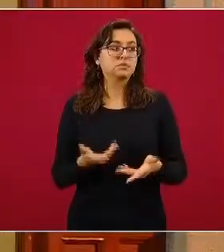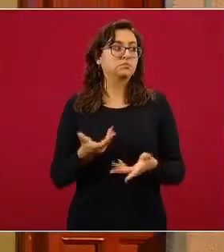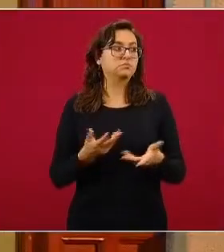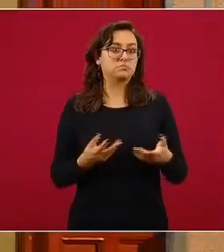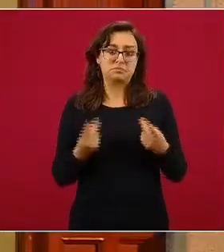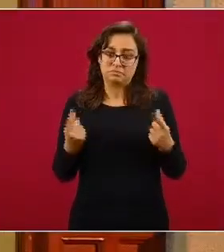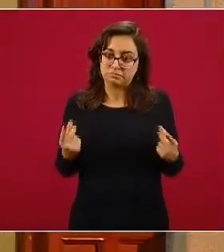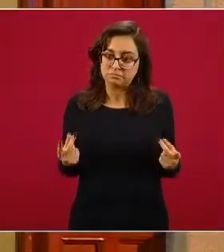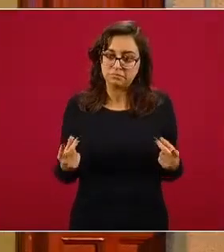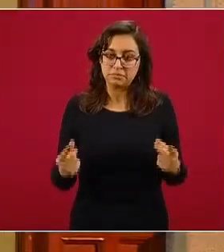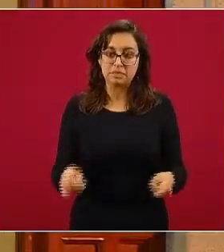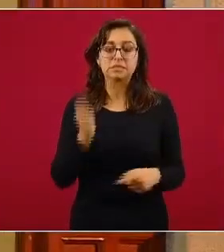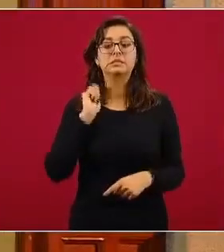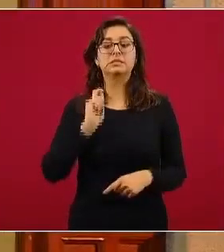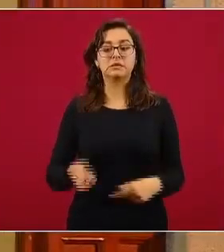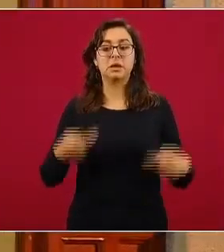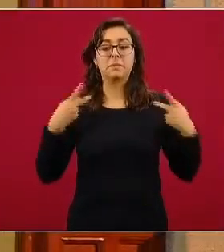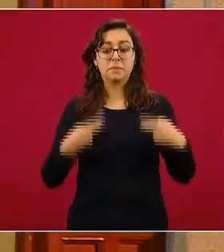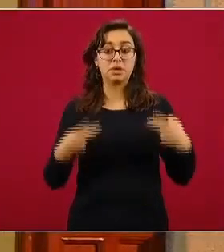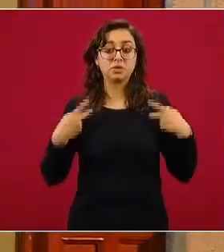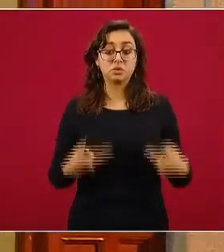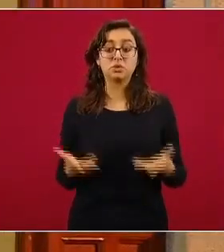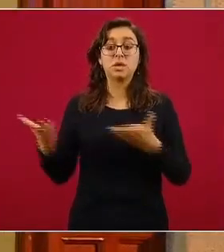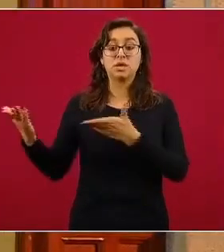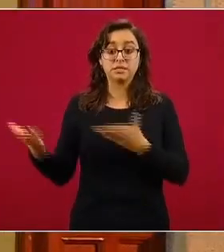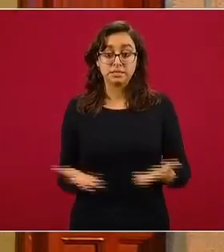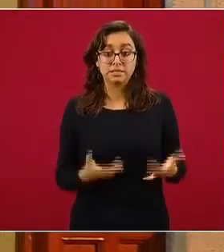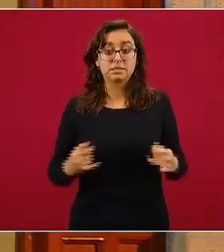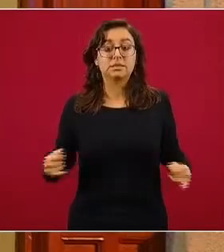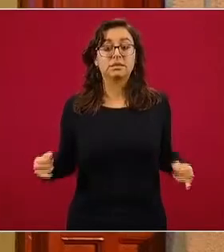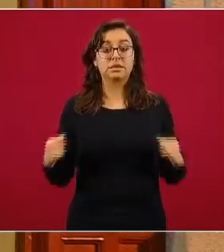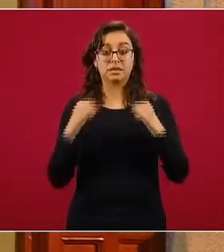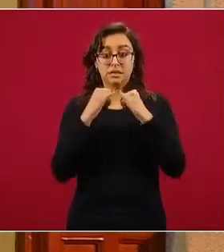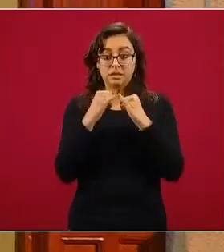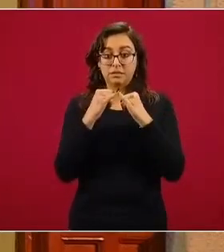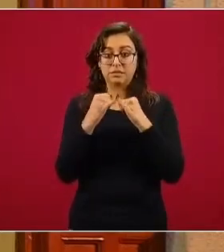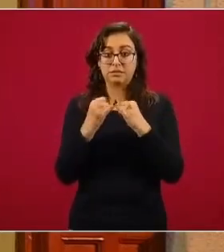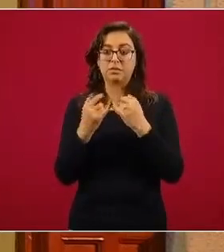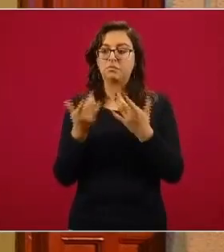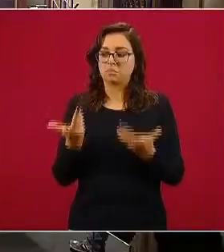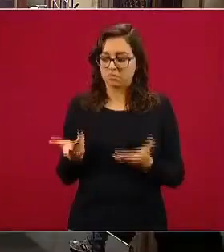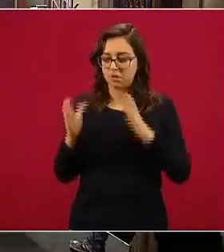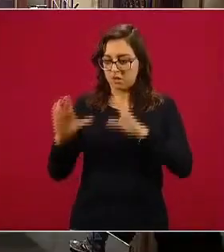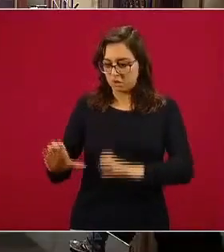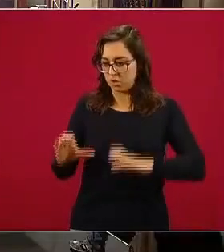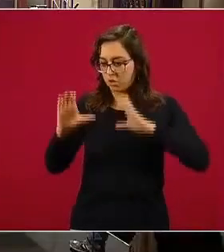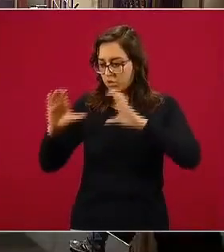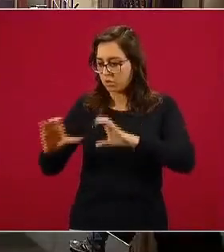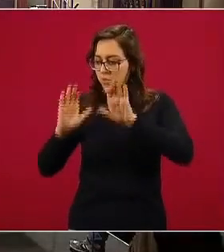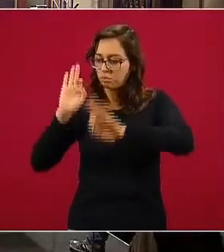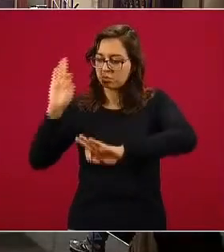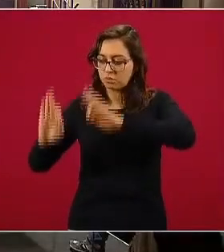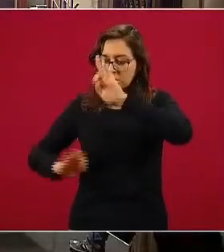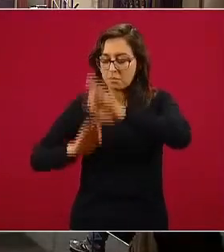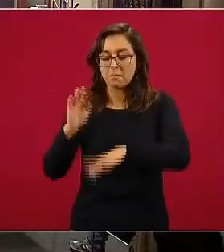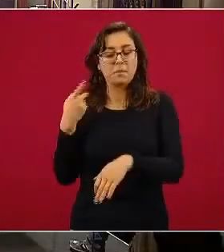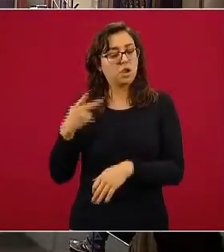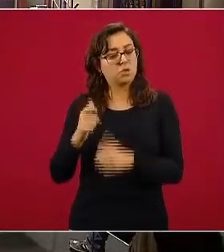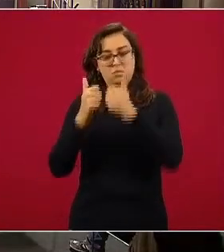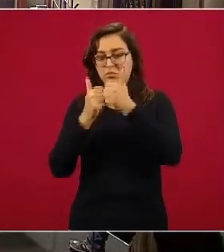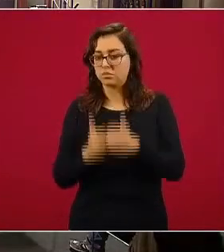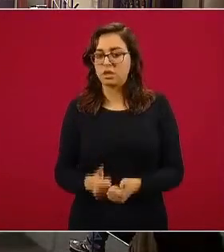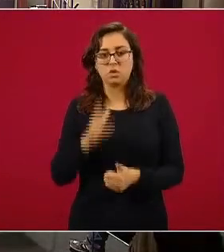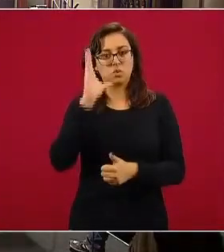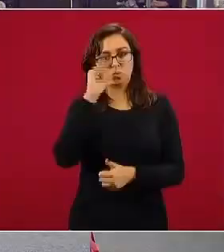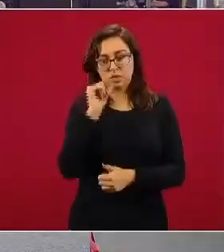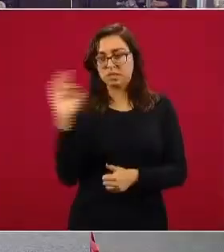decir, que pacientes que llegan a una institución que requieren atención se estabilizan en un hospital, pero posiblemente tengan